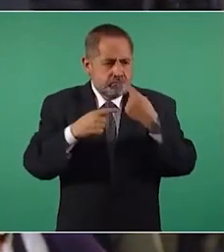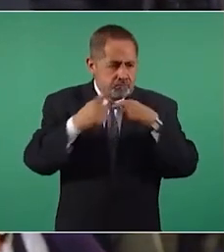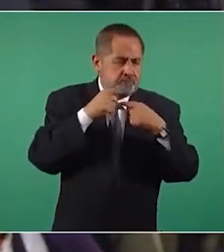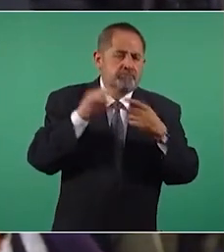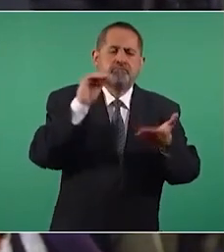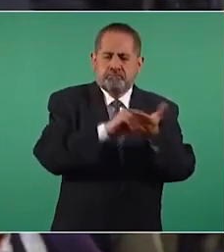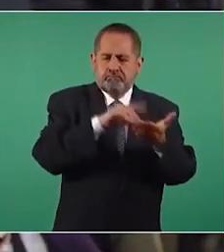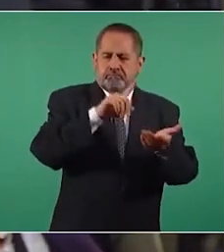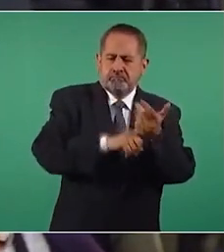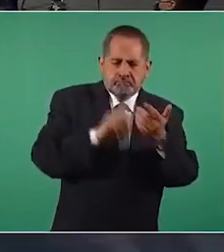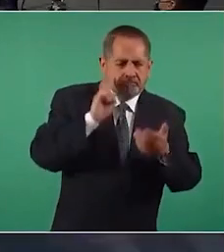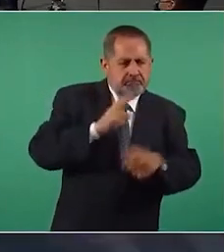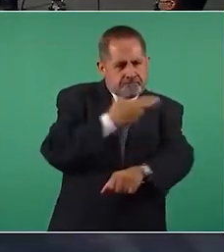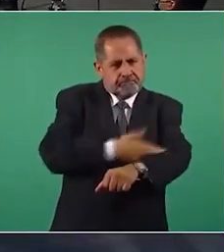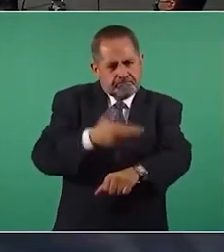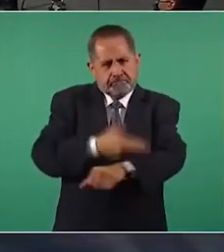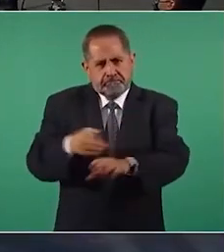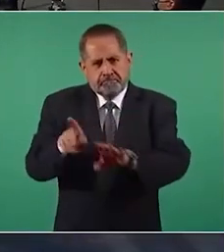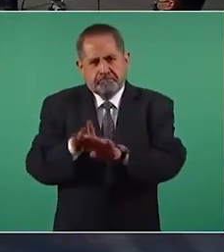es que está incluido el nombre de Israel Vallarta.